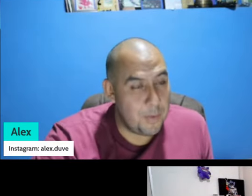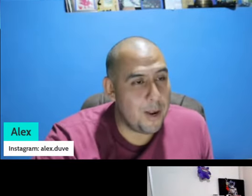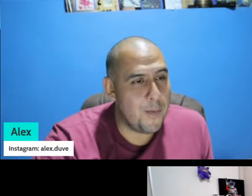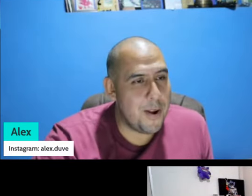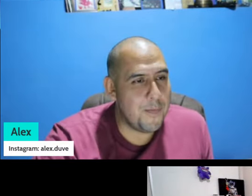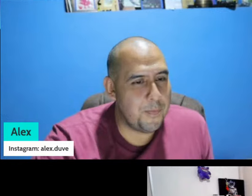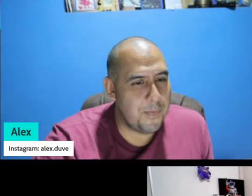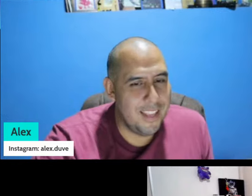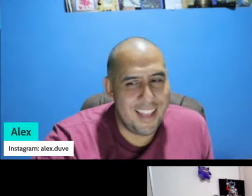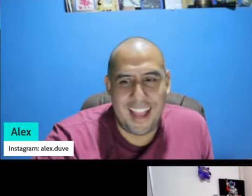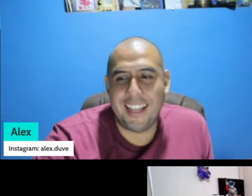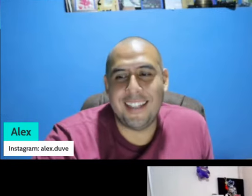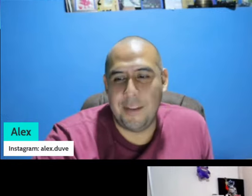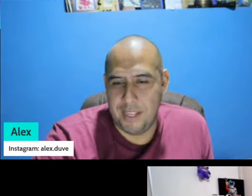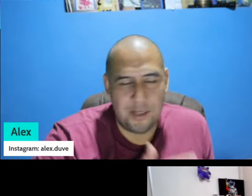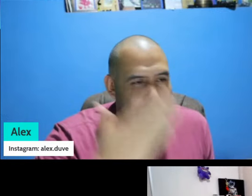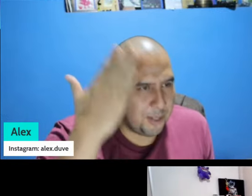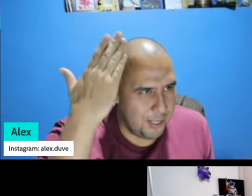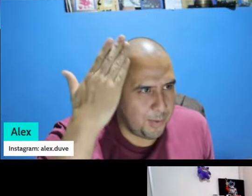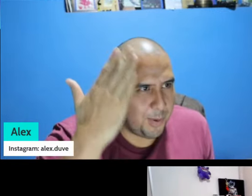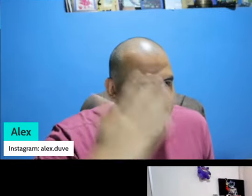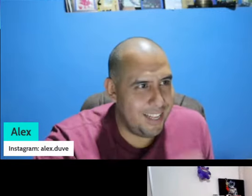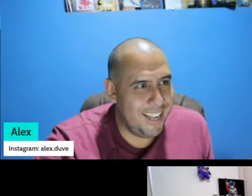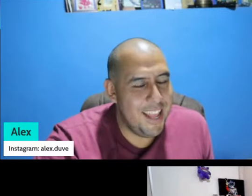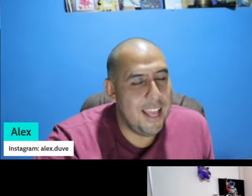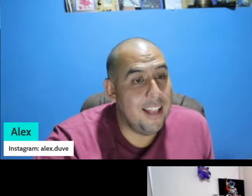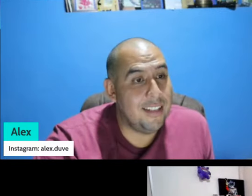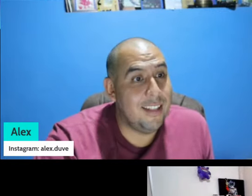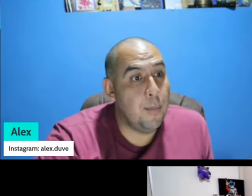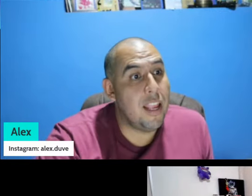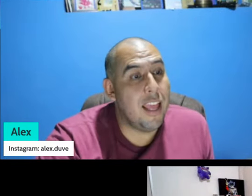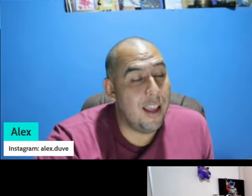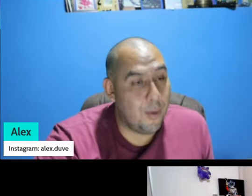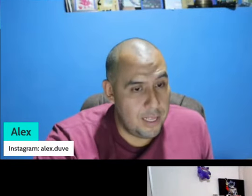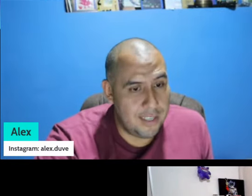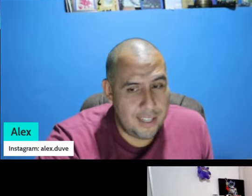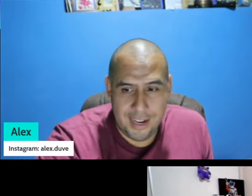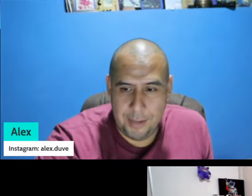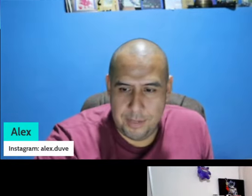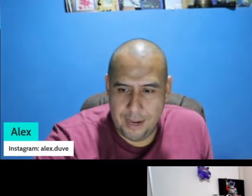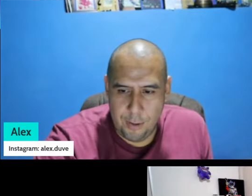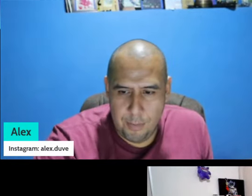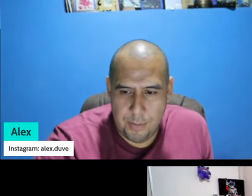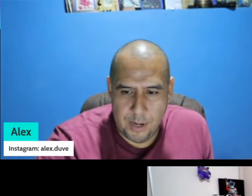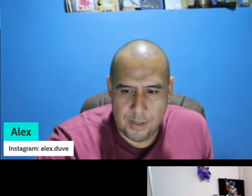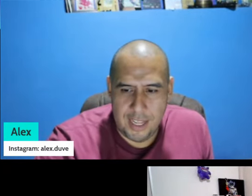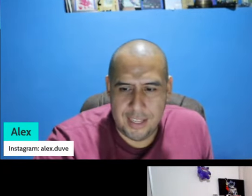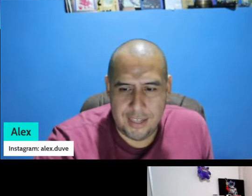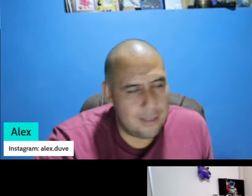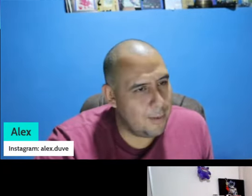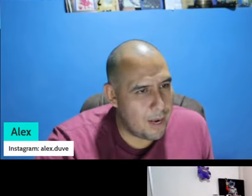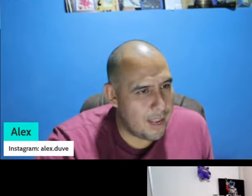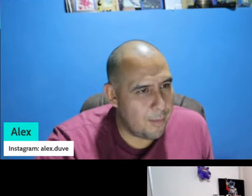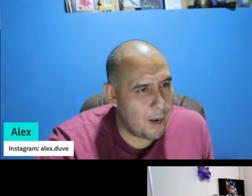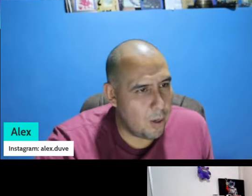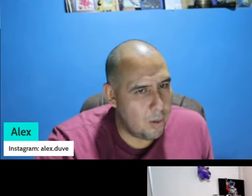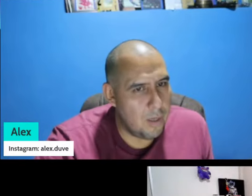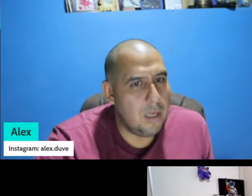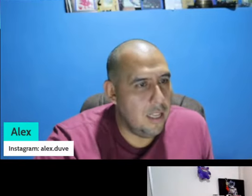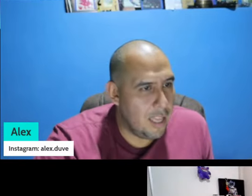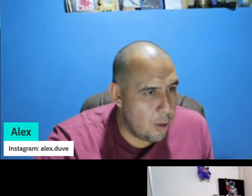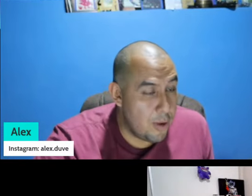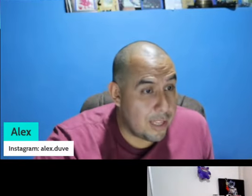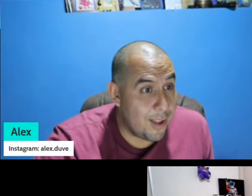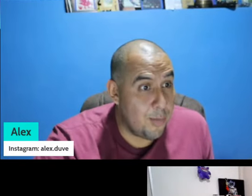pero bueno aquí están viéndonos disfruten este mañana cuídense del eclipse compren buenos lentes si van a verlo